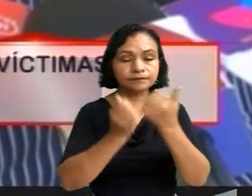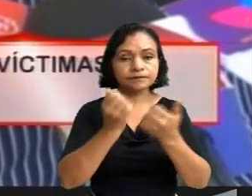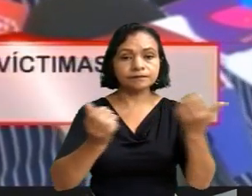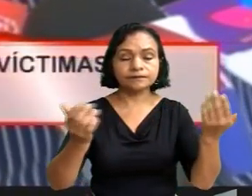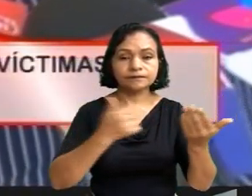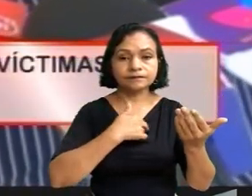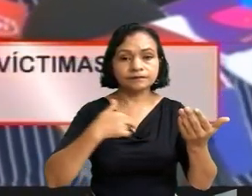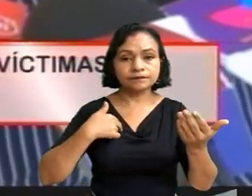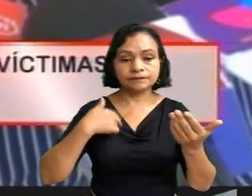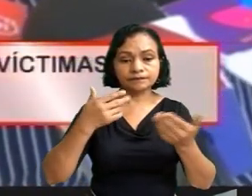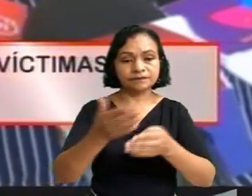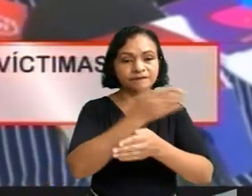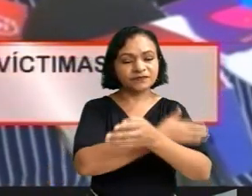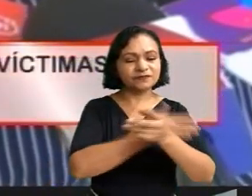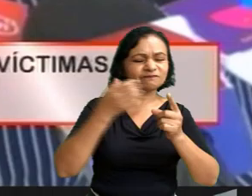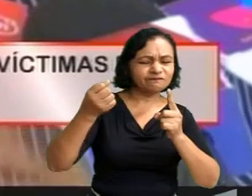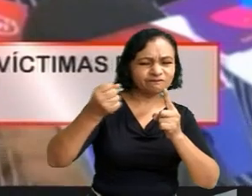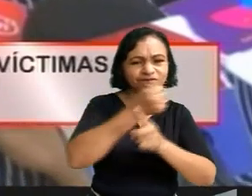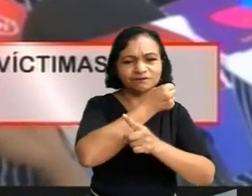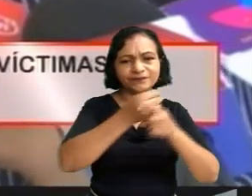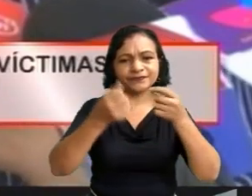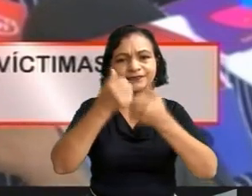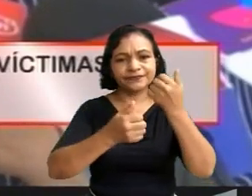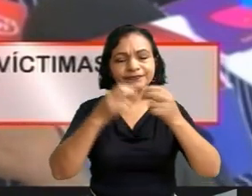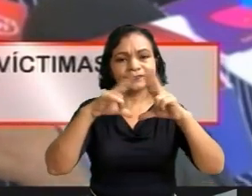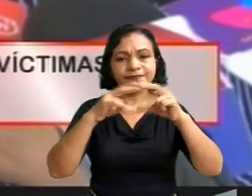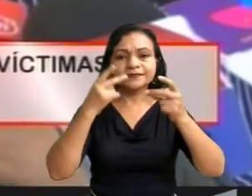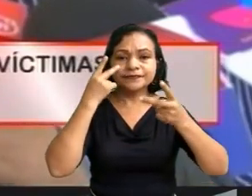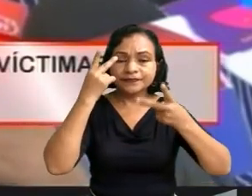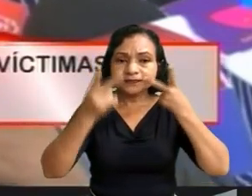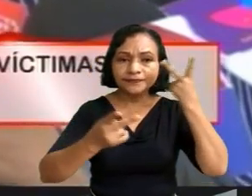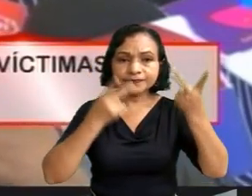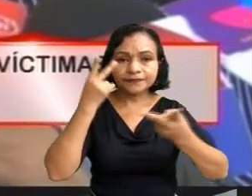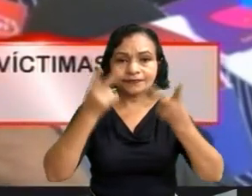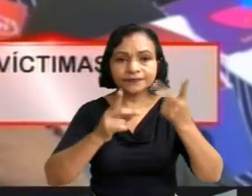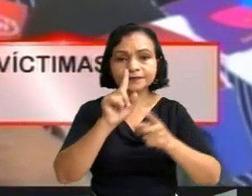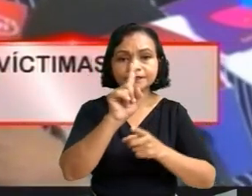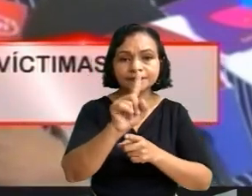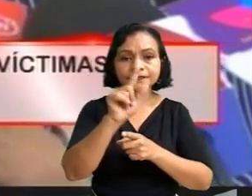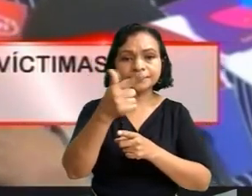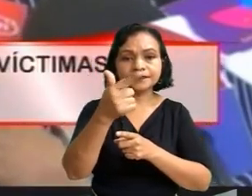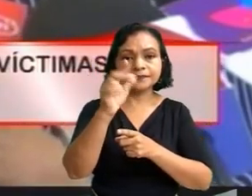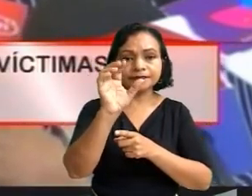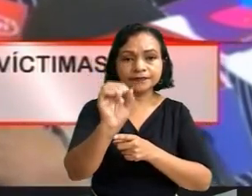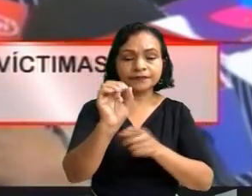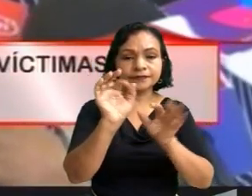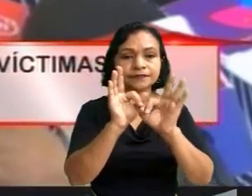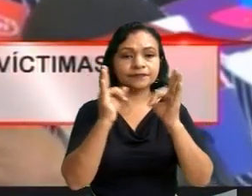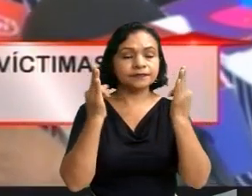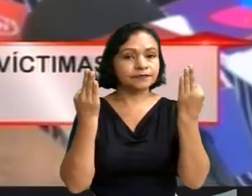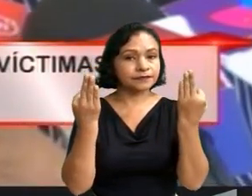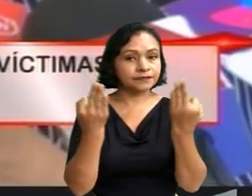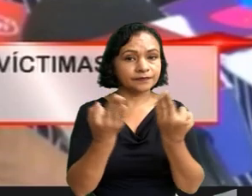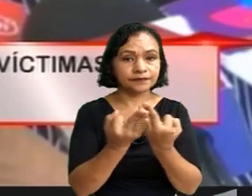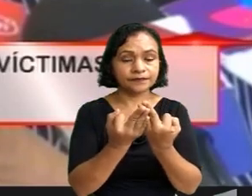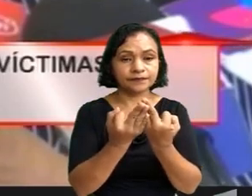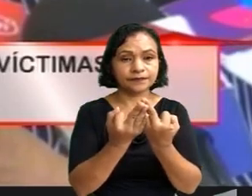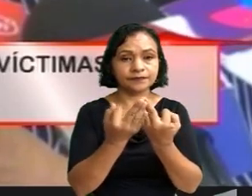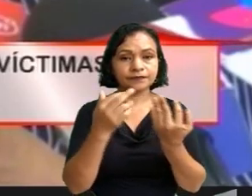producto de hechos de violencia logrando visitar 100 270 familias a